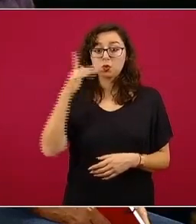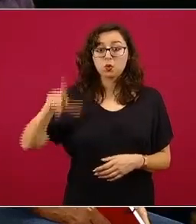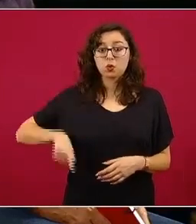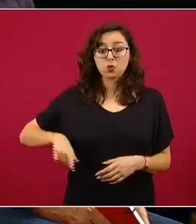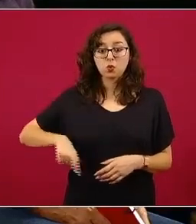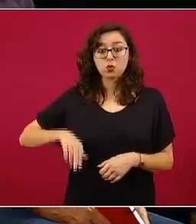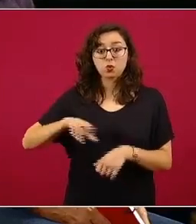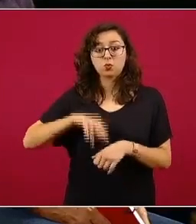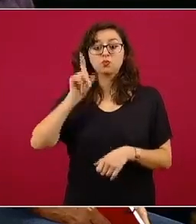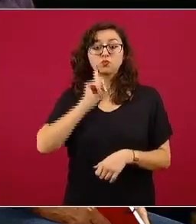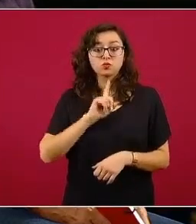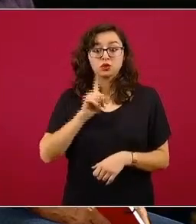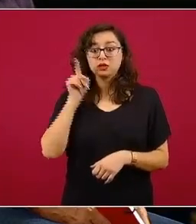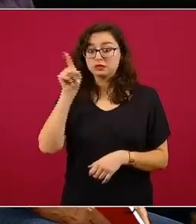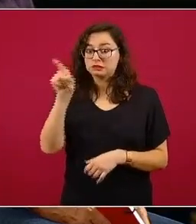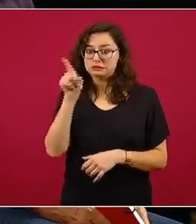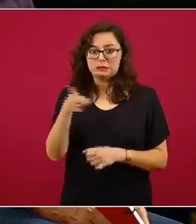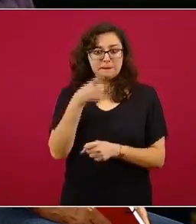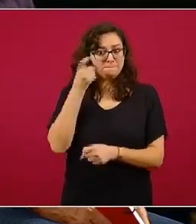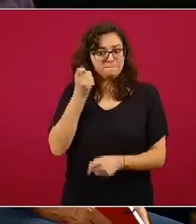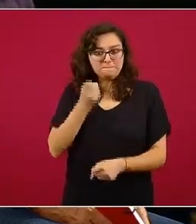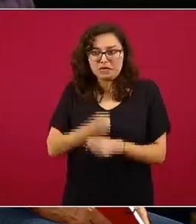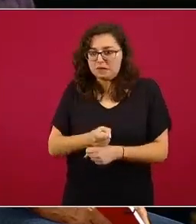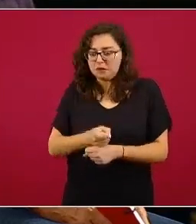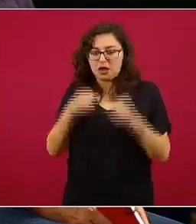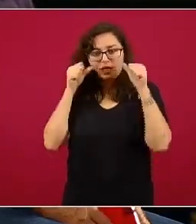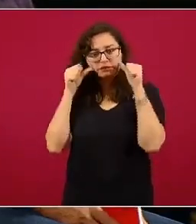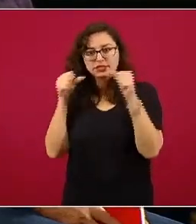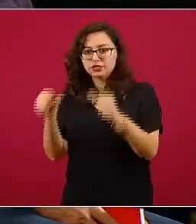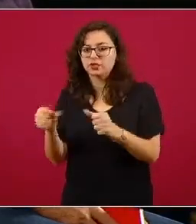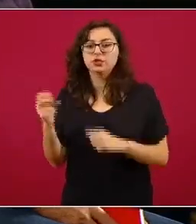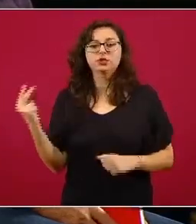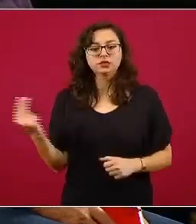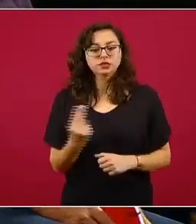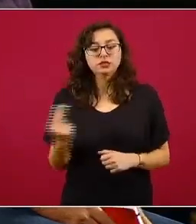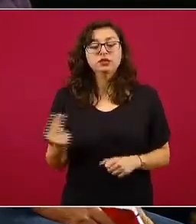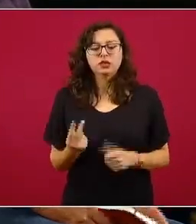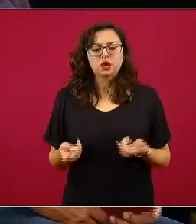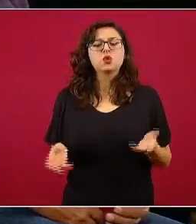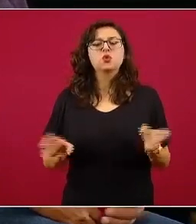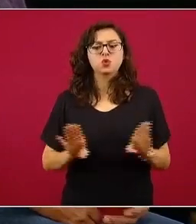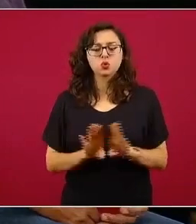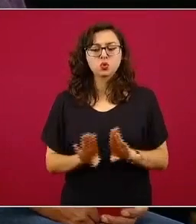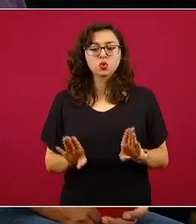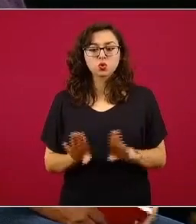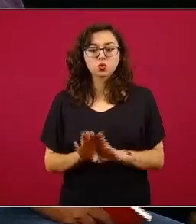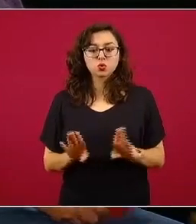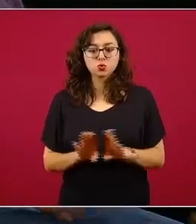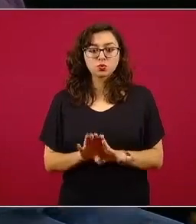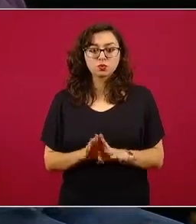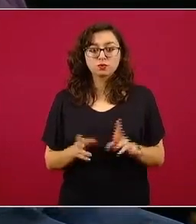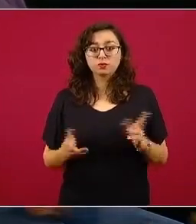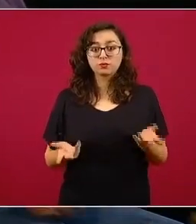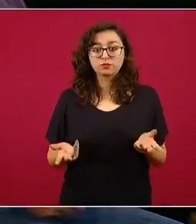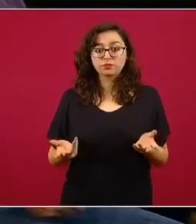era prioritario, o pidió que su estado sea prioritario. ¿Cómo va a ser esta cuestión o cómo está haciendo esta cuestión para que al rato, sabemos que es